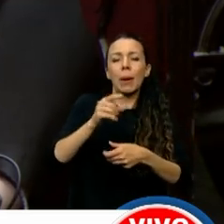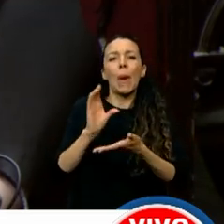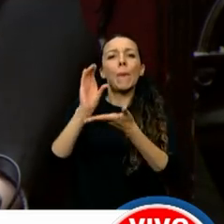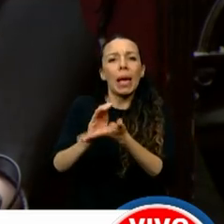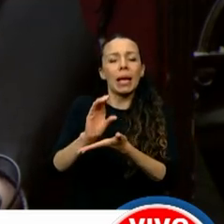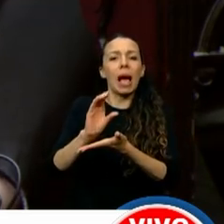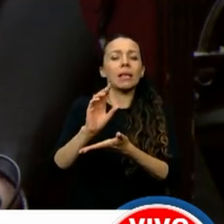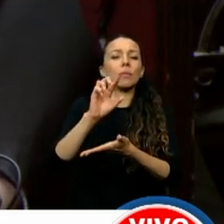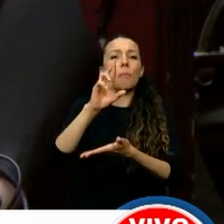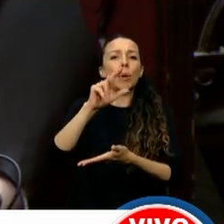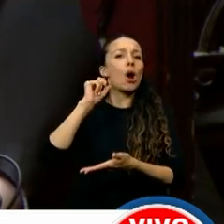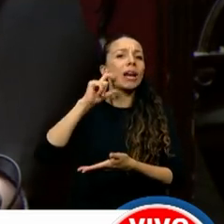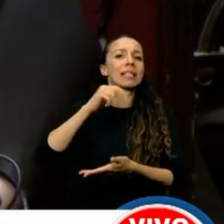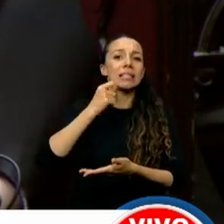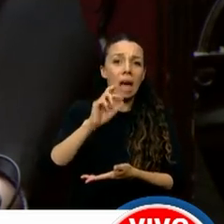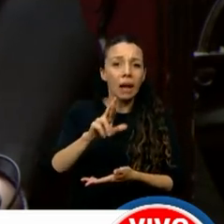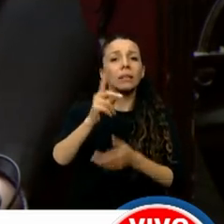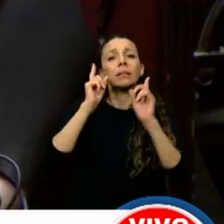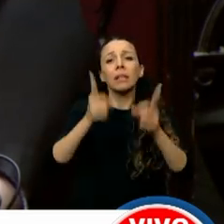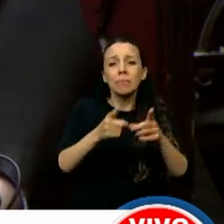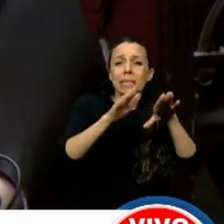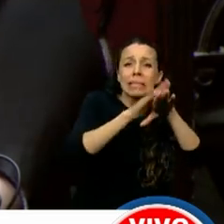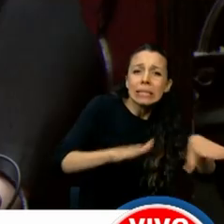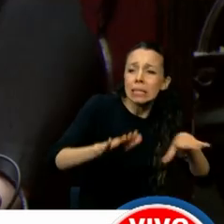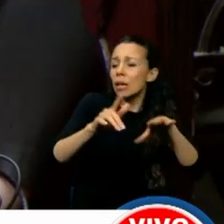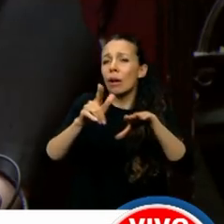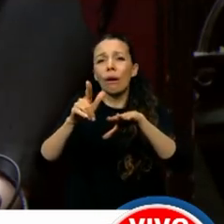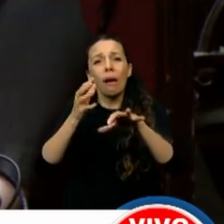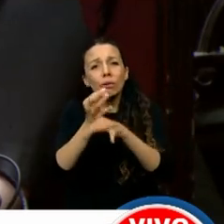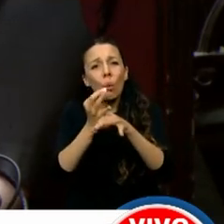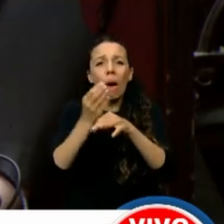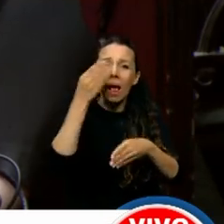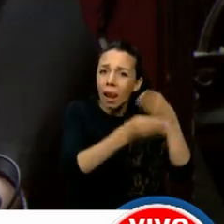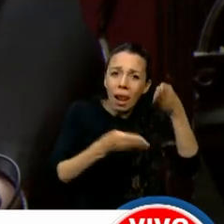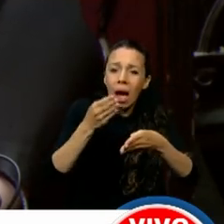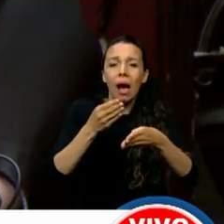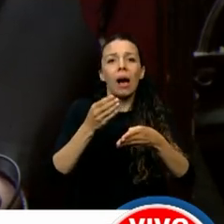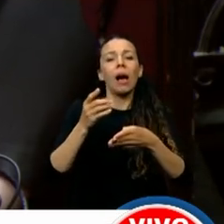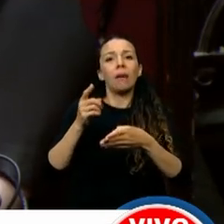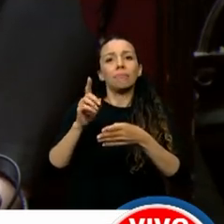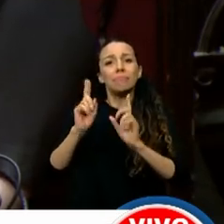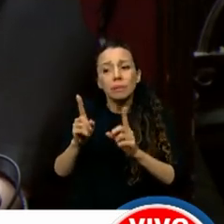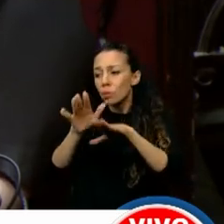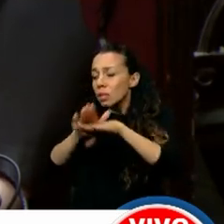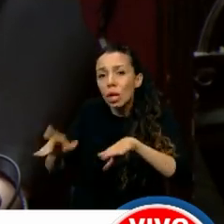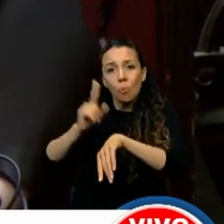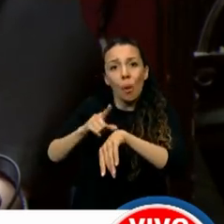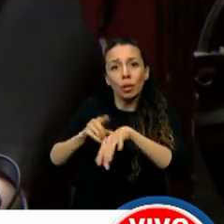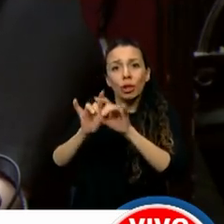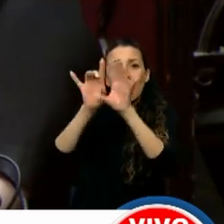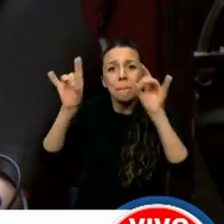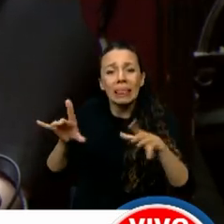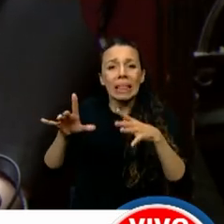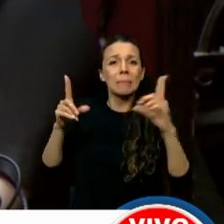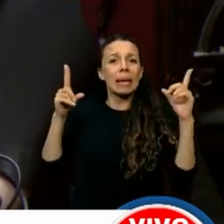recuperar a los chicos y chicas en la escuela esos a los que les agarró el temblor de la pandemia y de la crisis